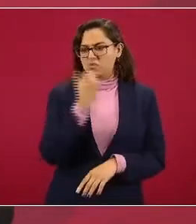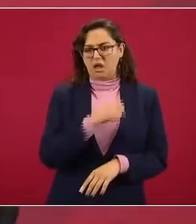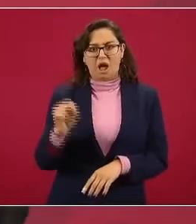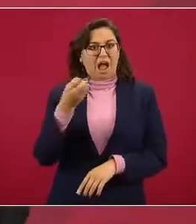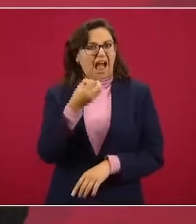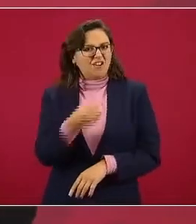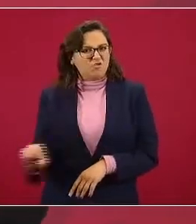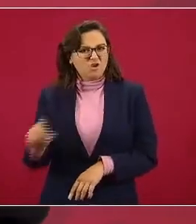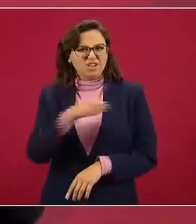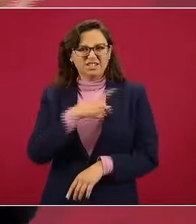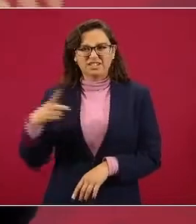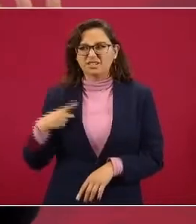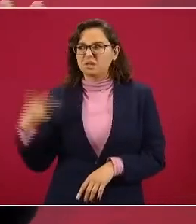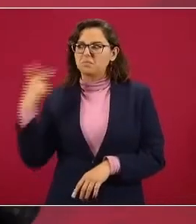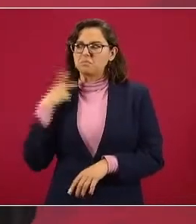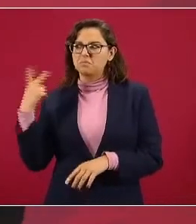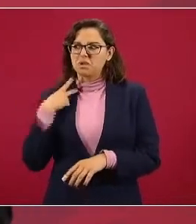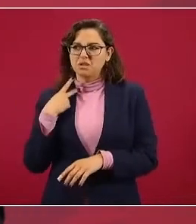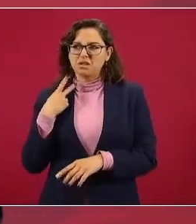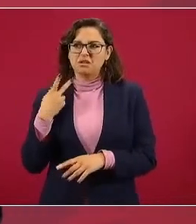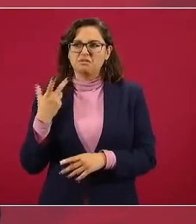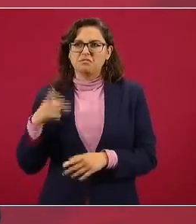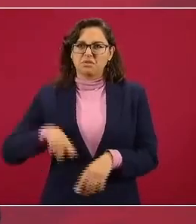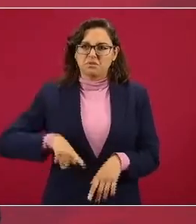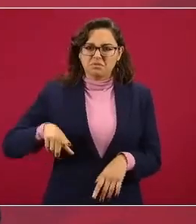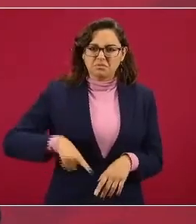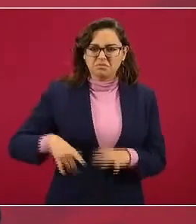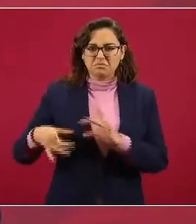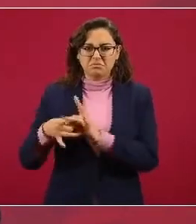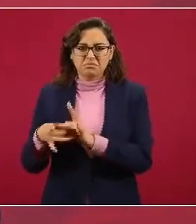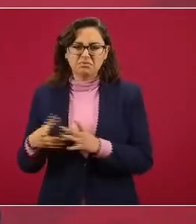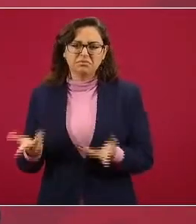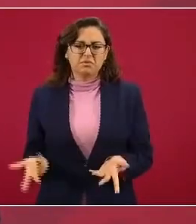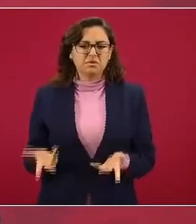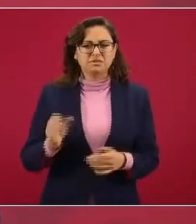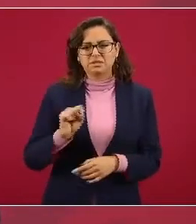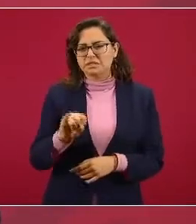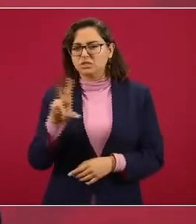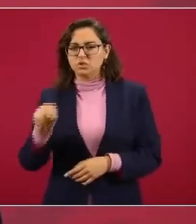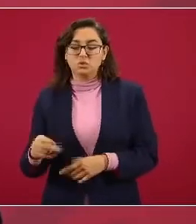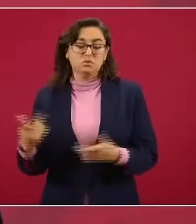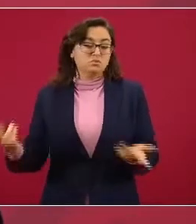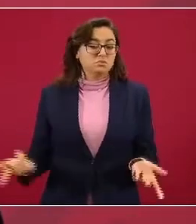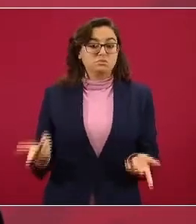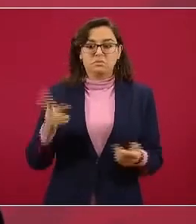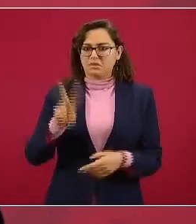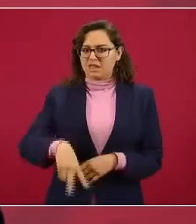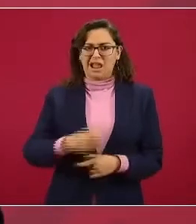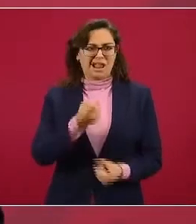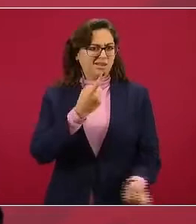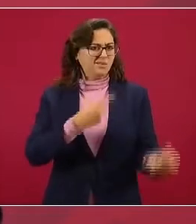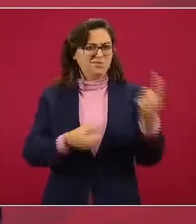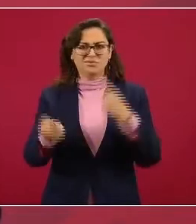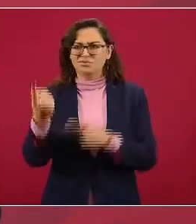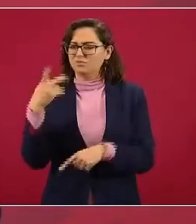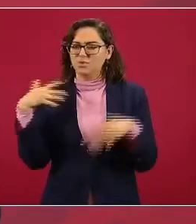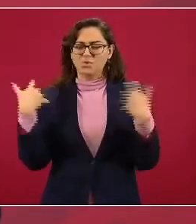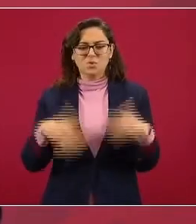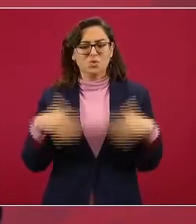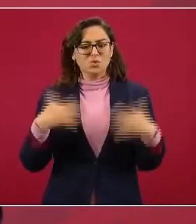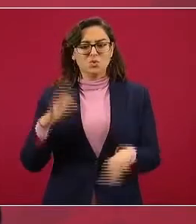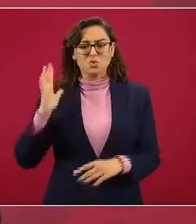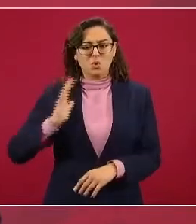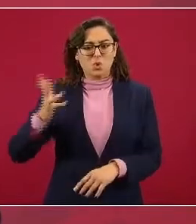Tuvimos grandes y hemos tenido grandes miembros del Servicio Exterior mexicano que son orgullo de México, en